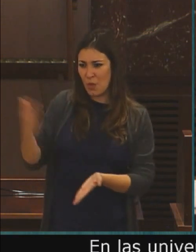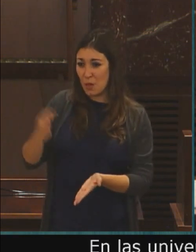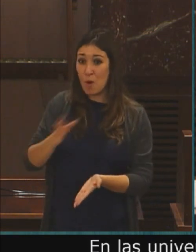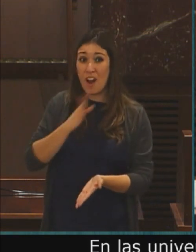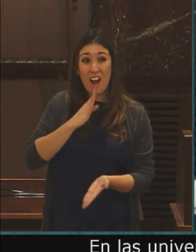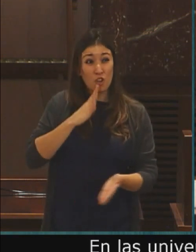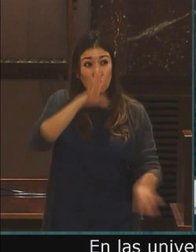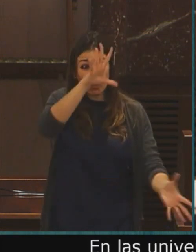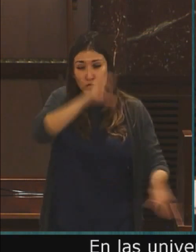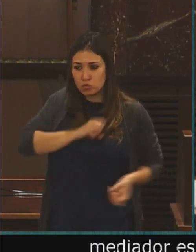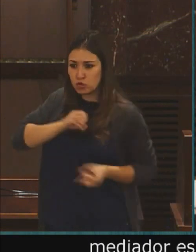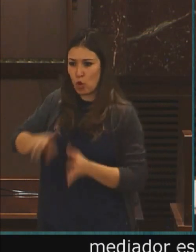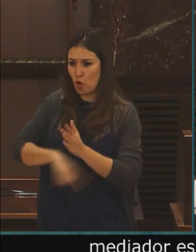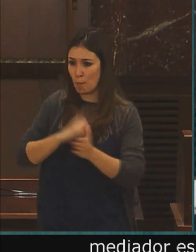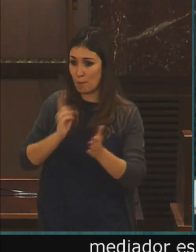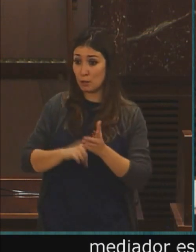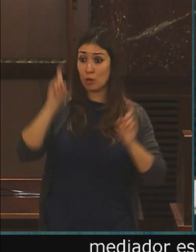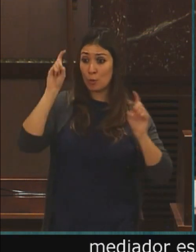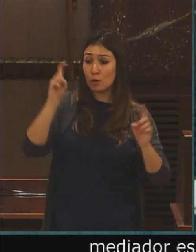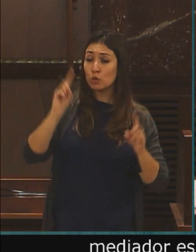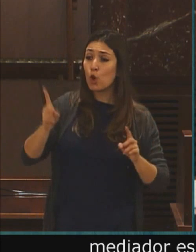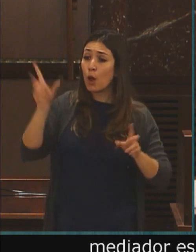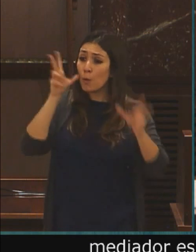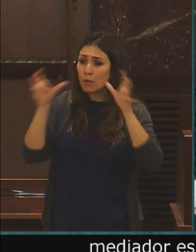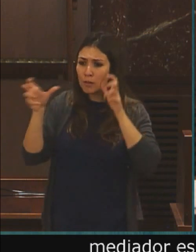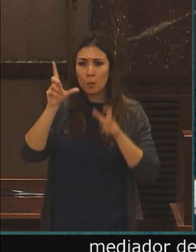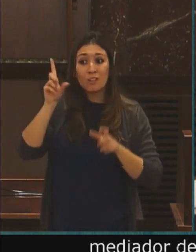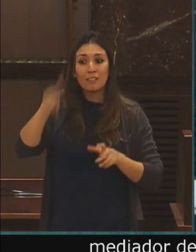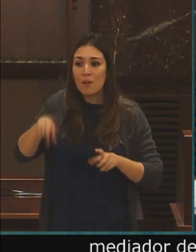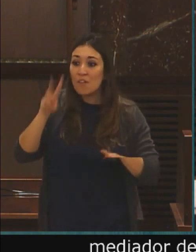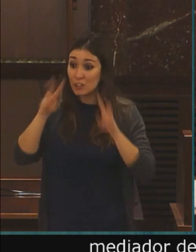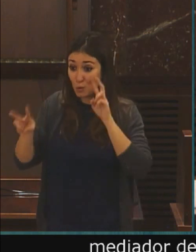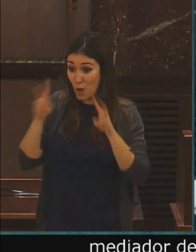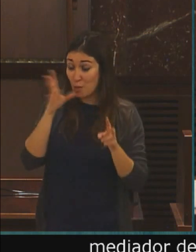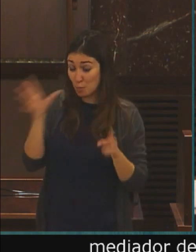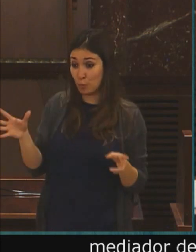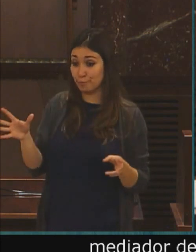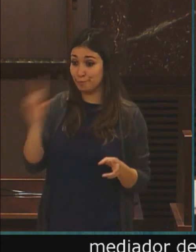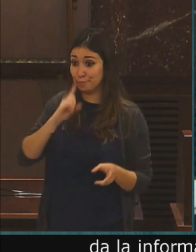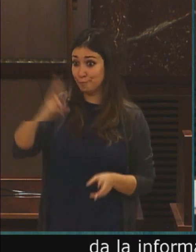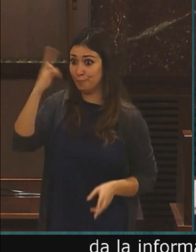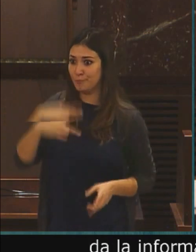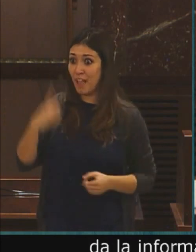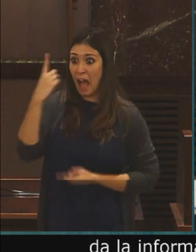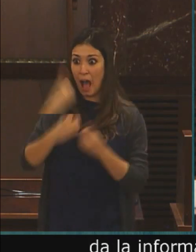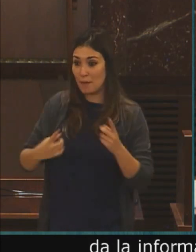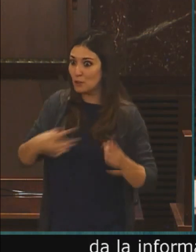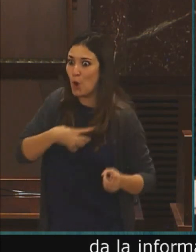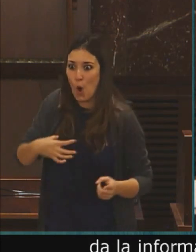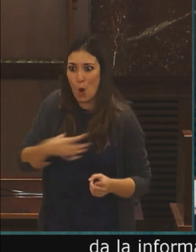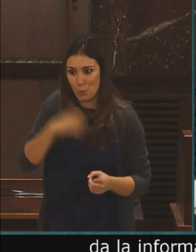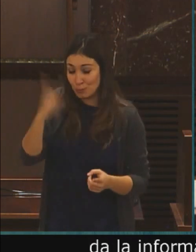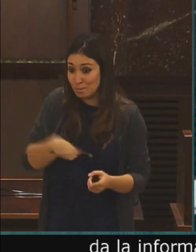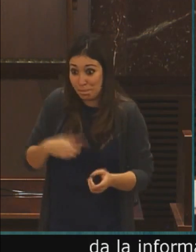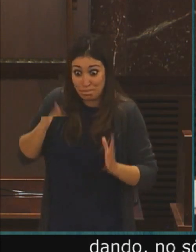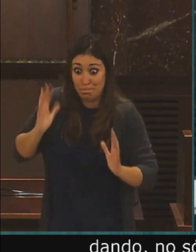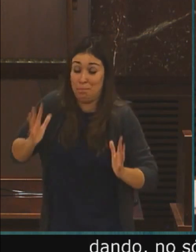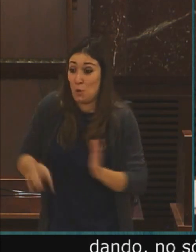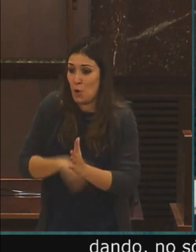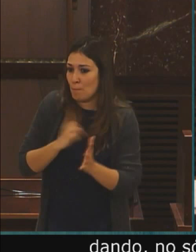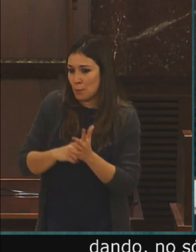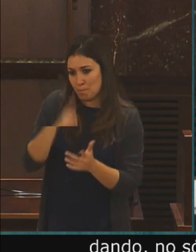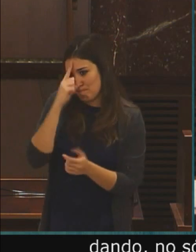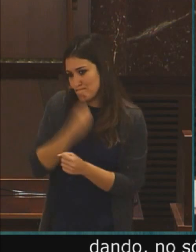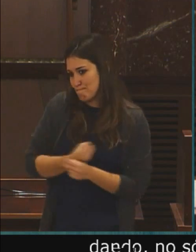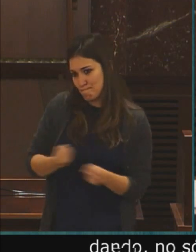al alumno toda la información que el profesor esté dando, no solo auditiva, sino visual, por lo que muchas veces nos faltan manos para poder hacerlo todo a la vez. En